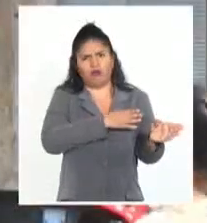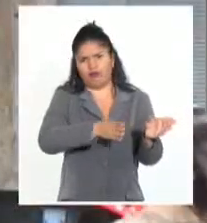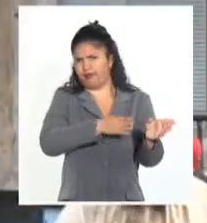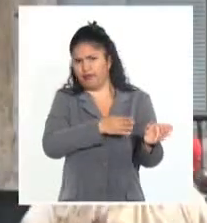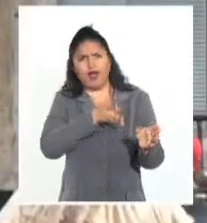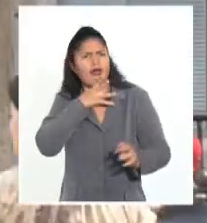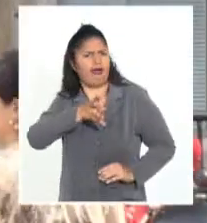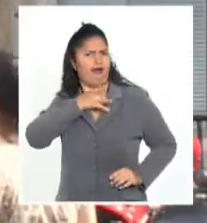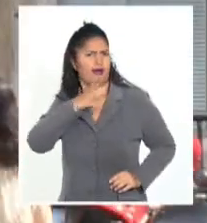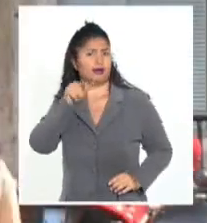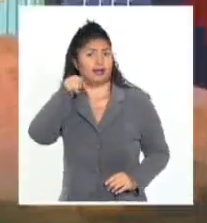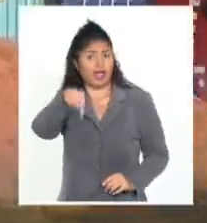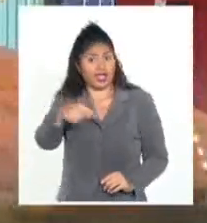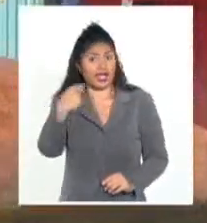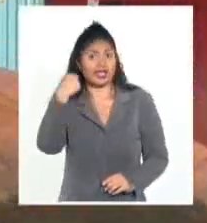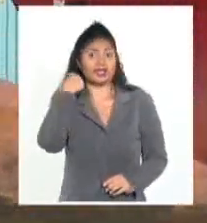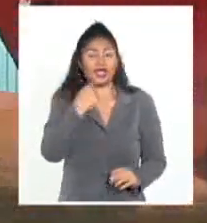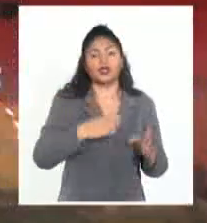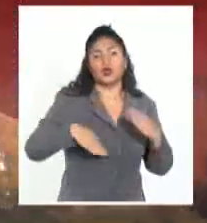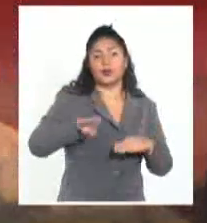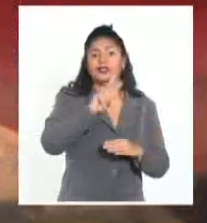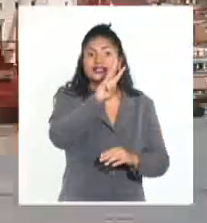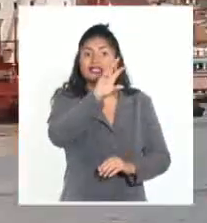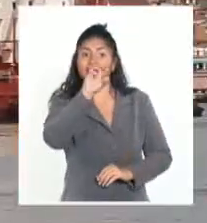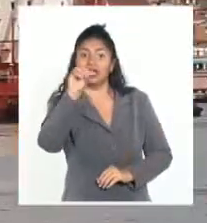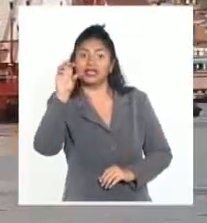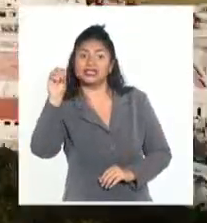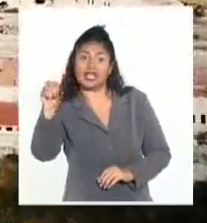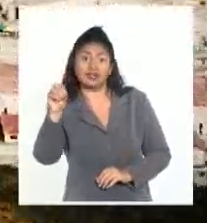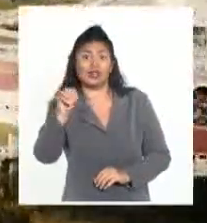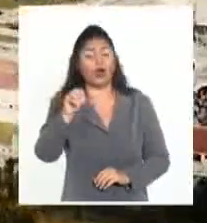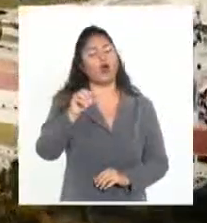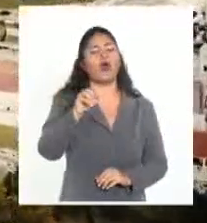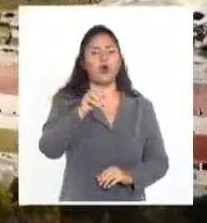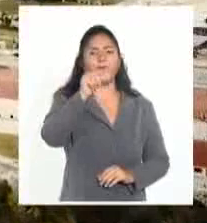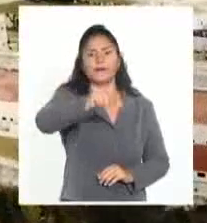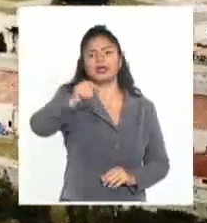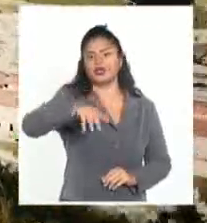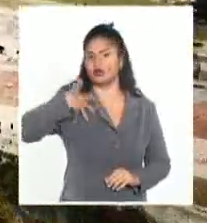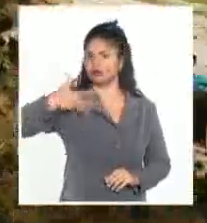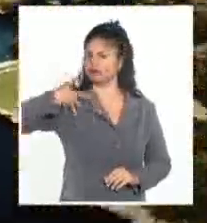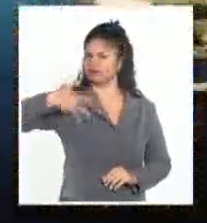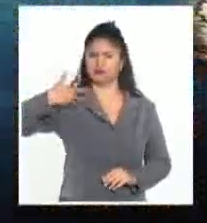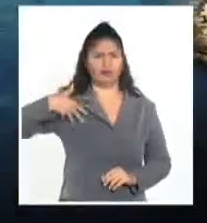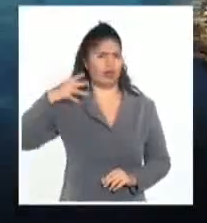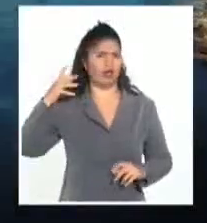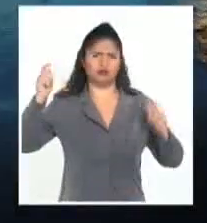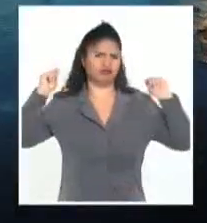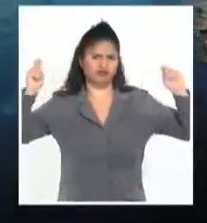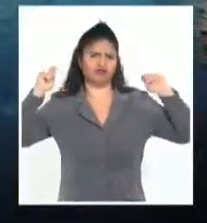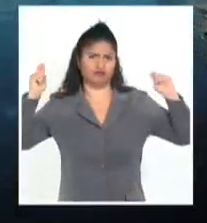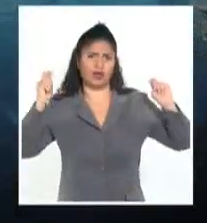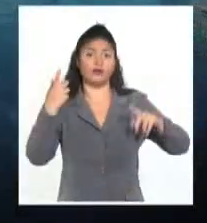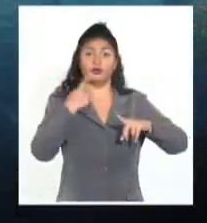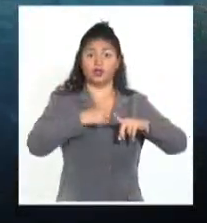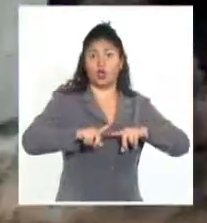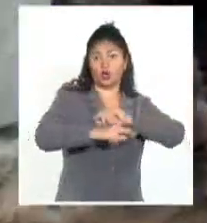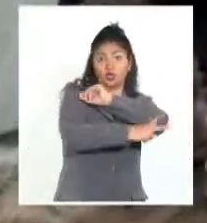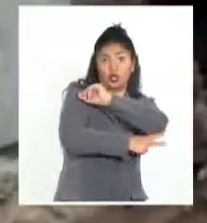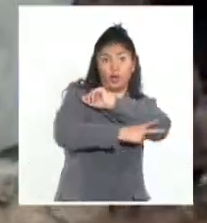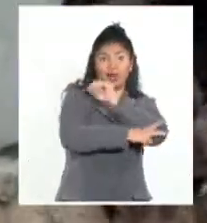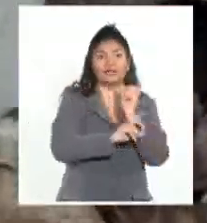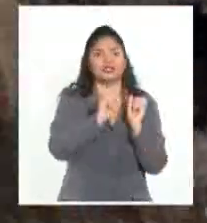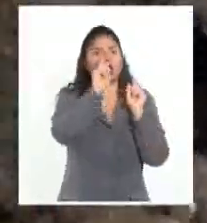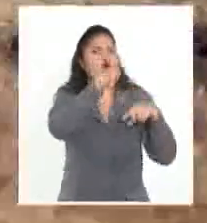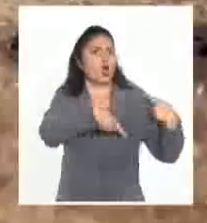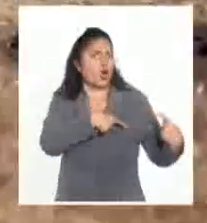300 convocatorias de ese tipo desde territorio de Estados Unidos y otros países que incitan a actuar contra el gobierno cubano, la manipulación de